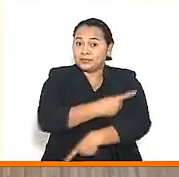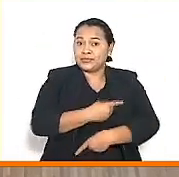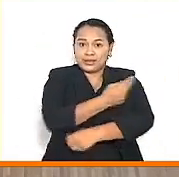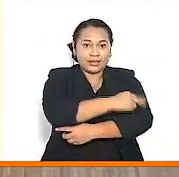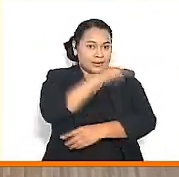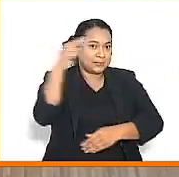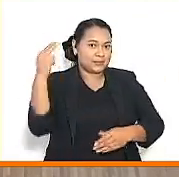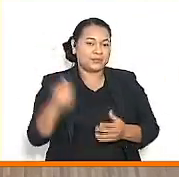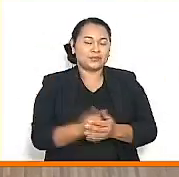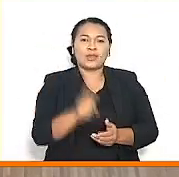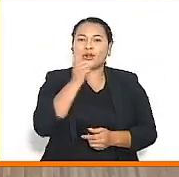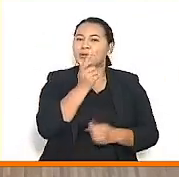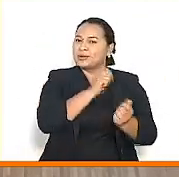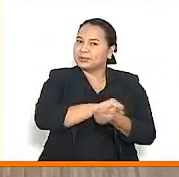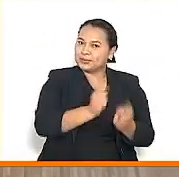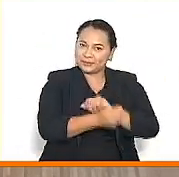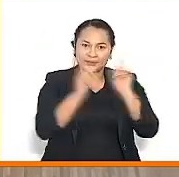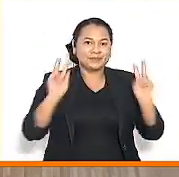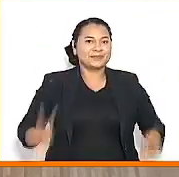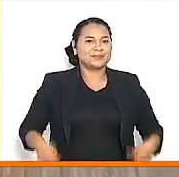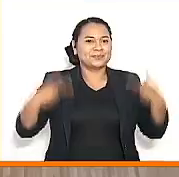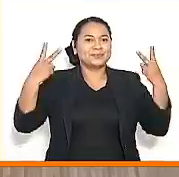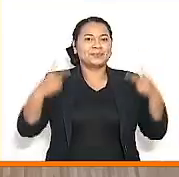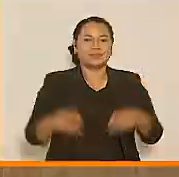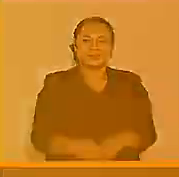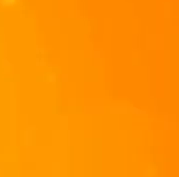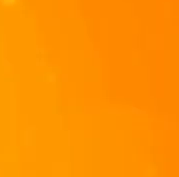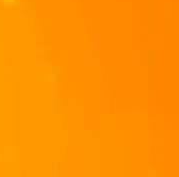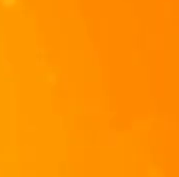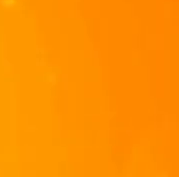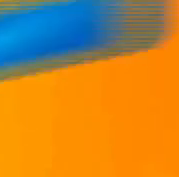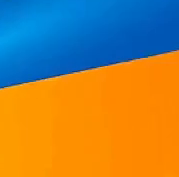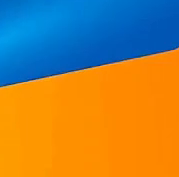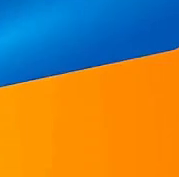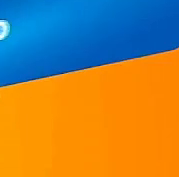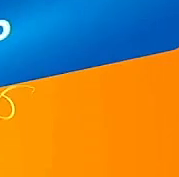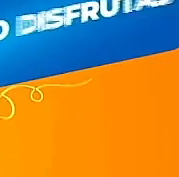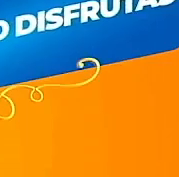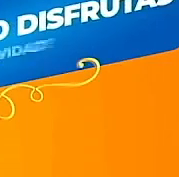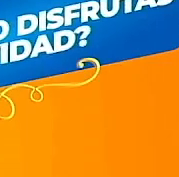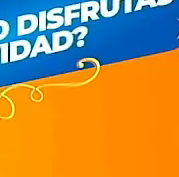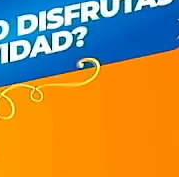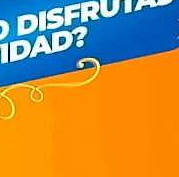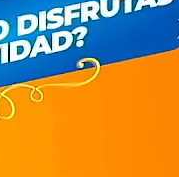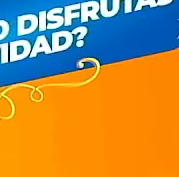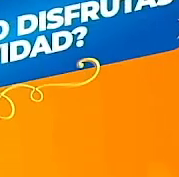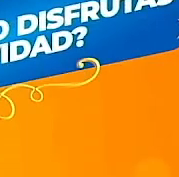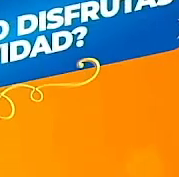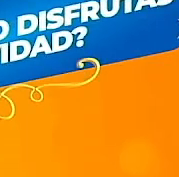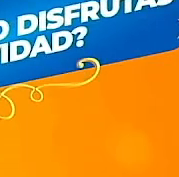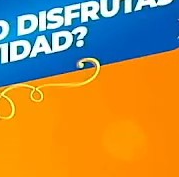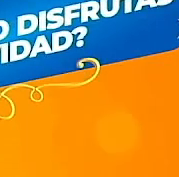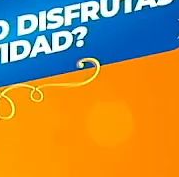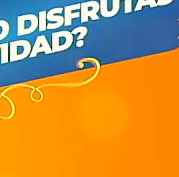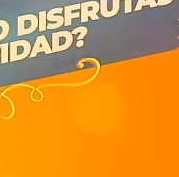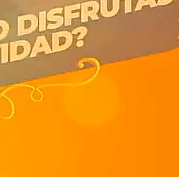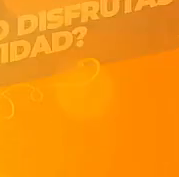época? Loto te cambia la vida. ¡Ay, qué bonito! Yo me gané